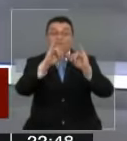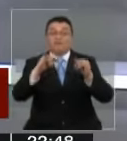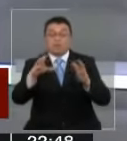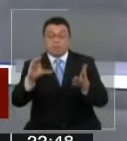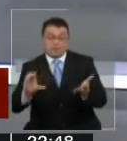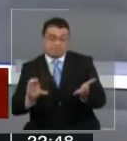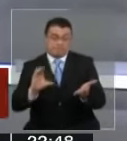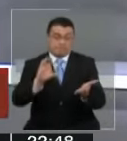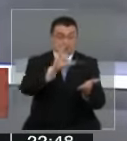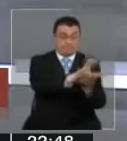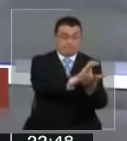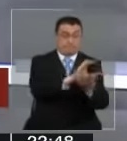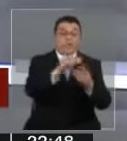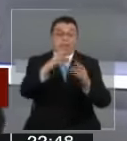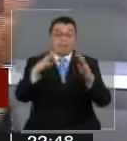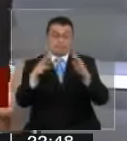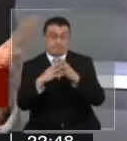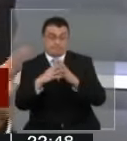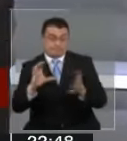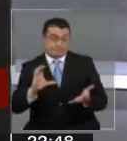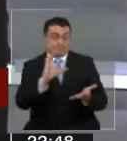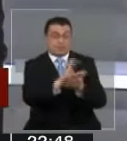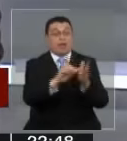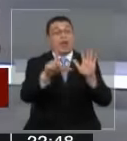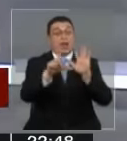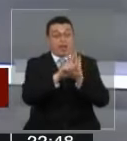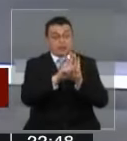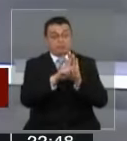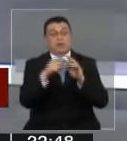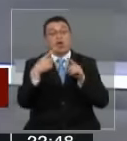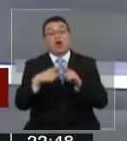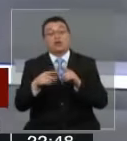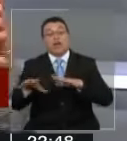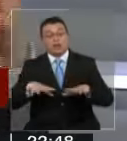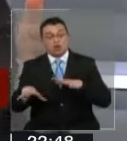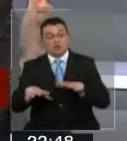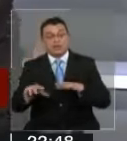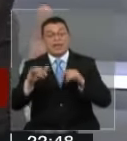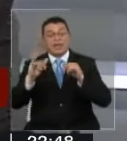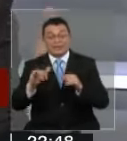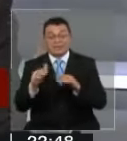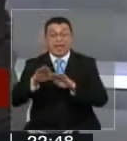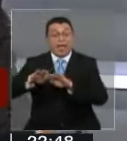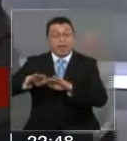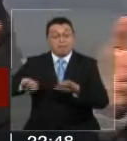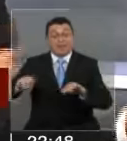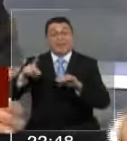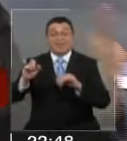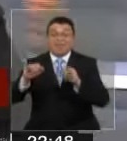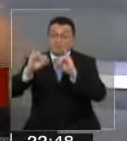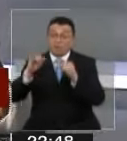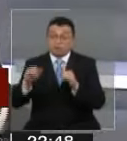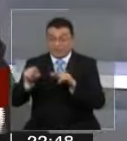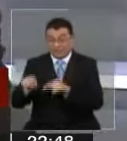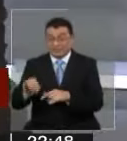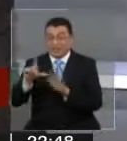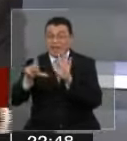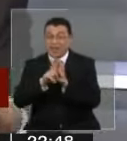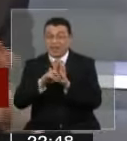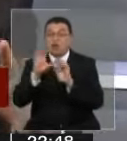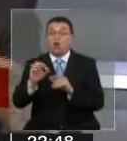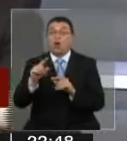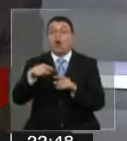a otras Fuerzas Armadas, que en este caso es la ley. Otra cosa distinta es que independientemente de la forma, puede ser esta ley u otra, a mí no me